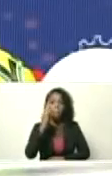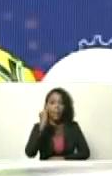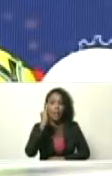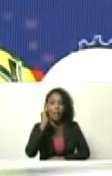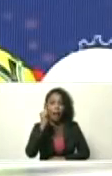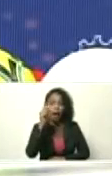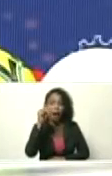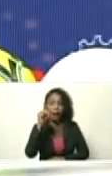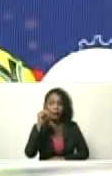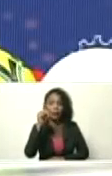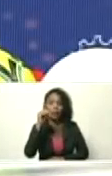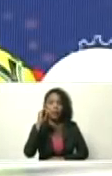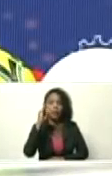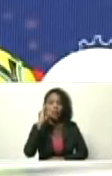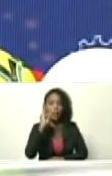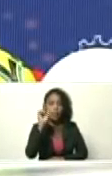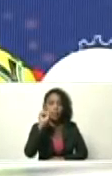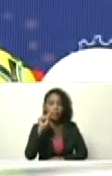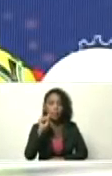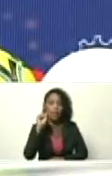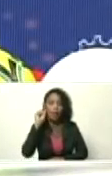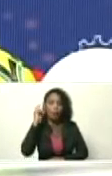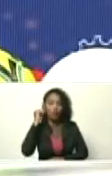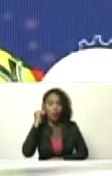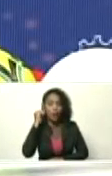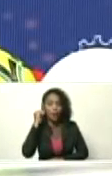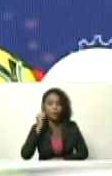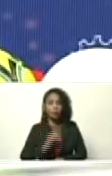Douglas? Douglas Escobar.